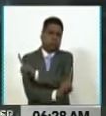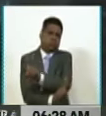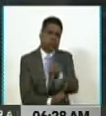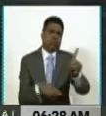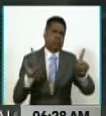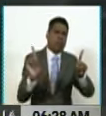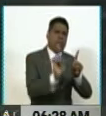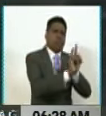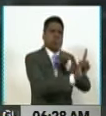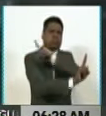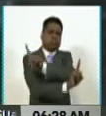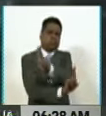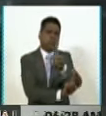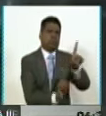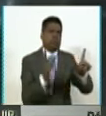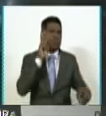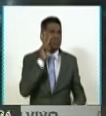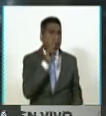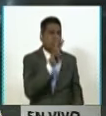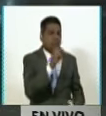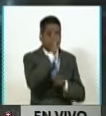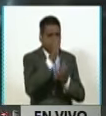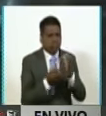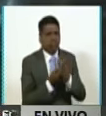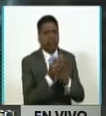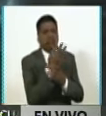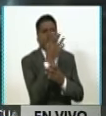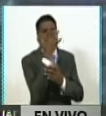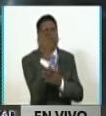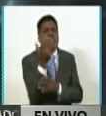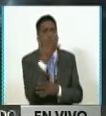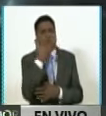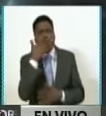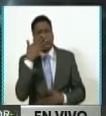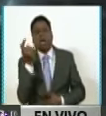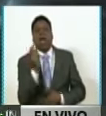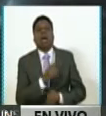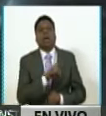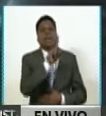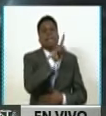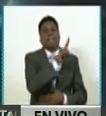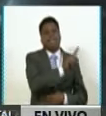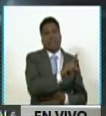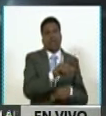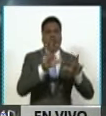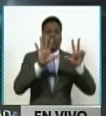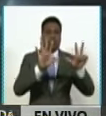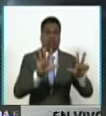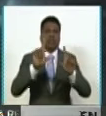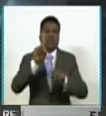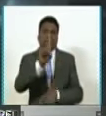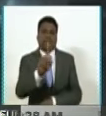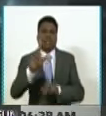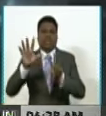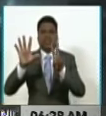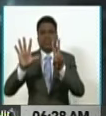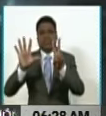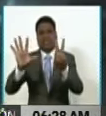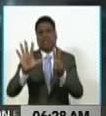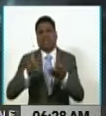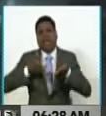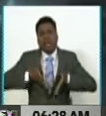Zamora, que recordemos, este día primero de febrero del año 1817 nace en Cuba.